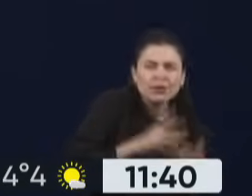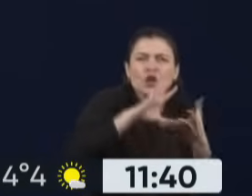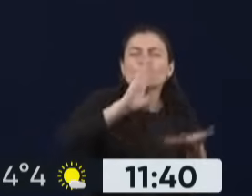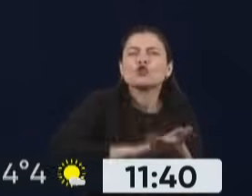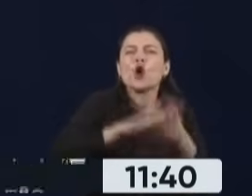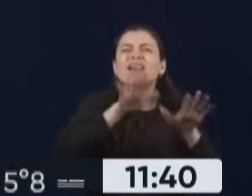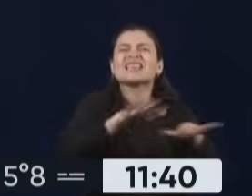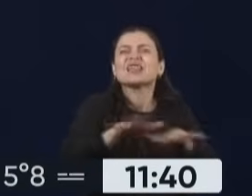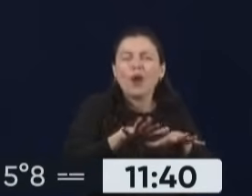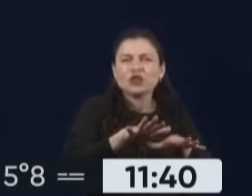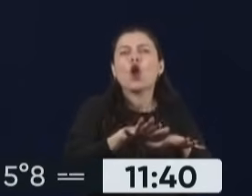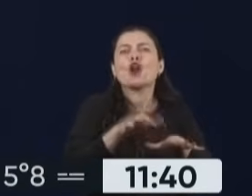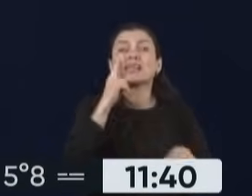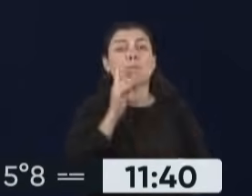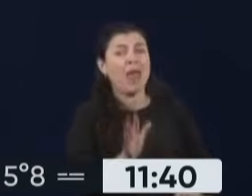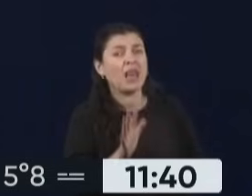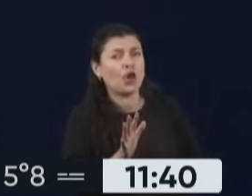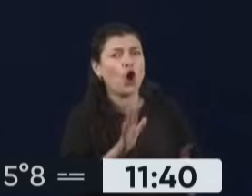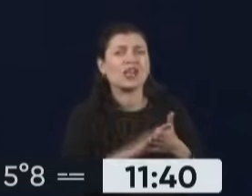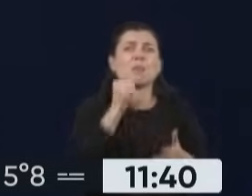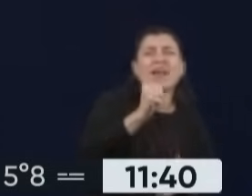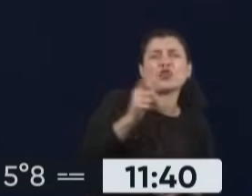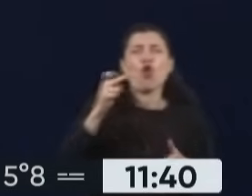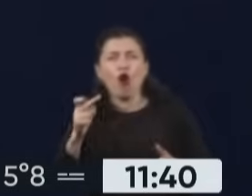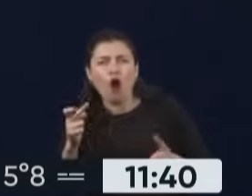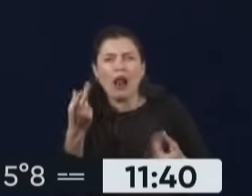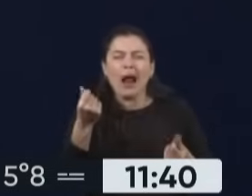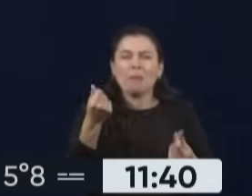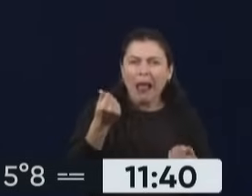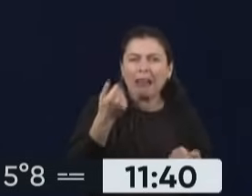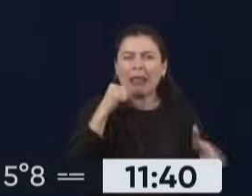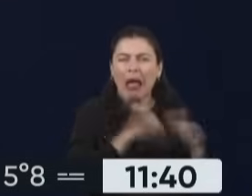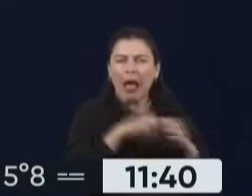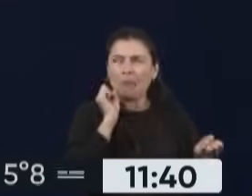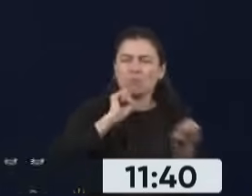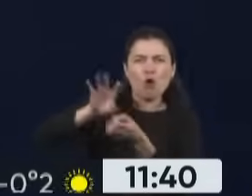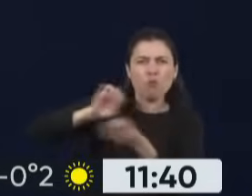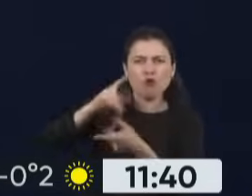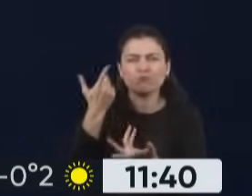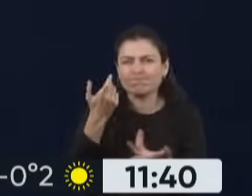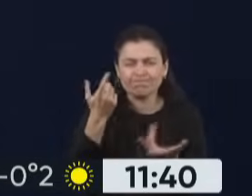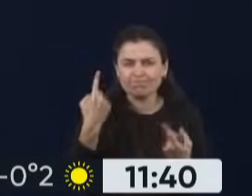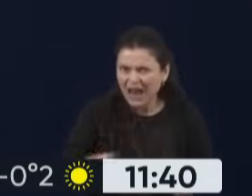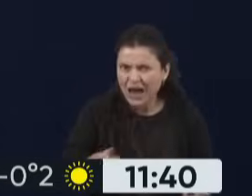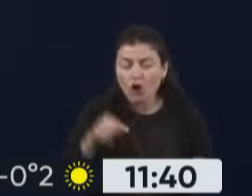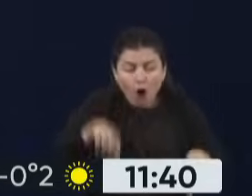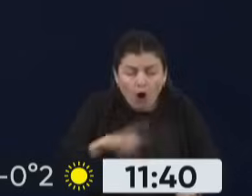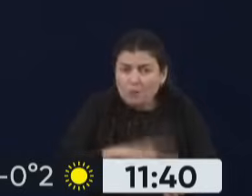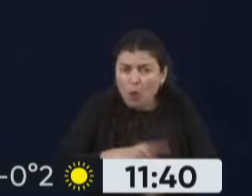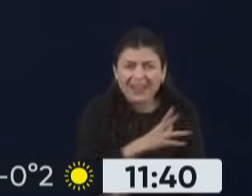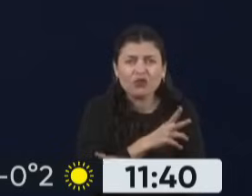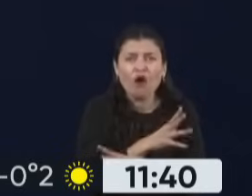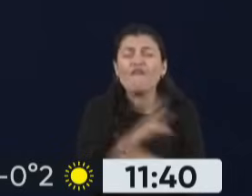que realmente deban ser controlados. Hoy esto se acaba. Es hora de terminar con esta